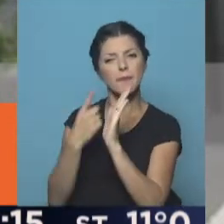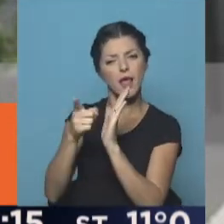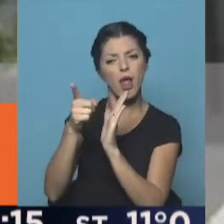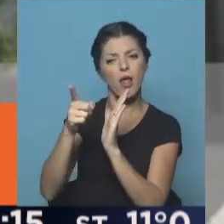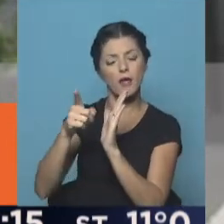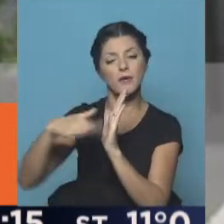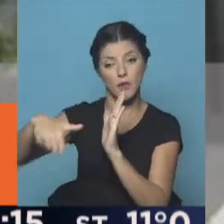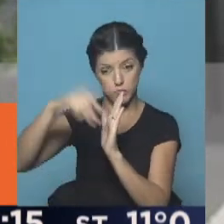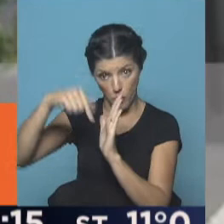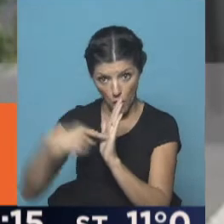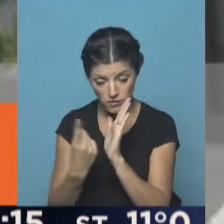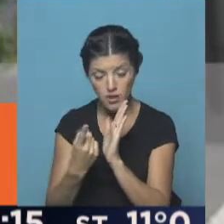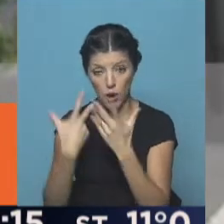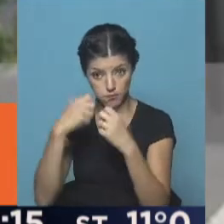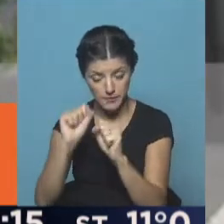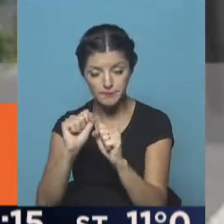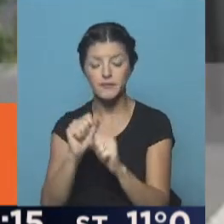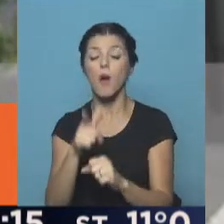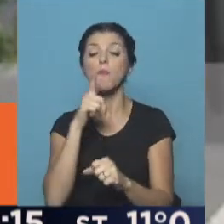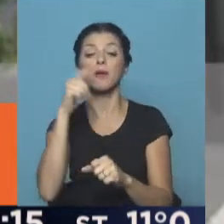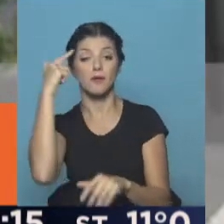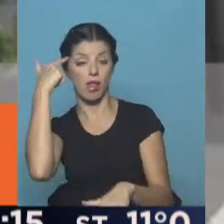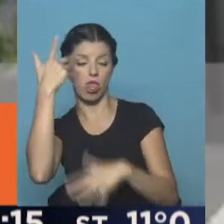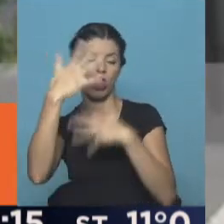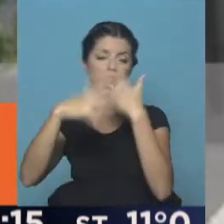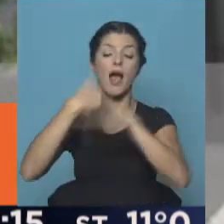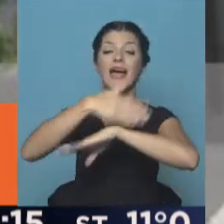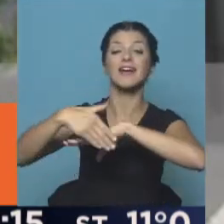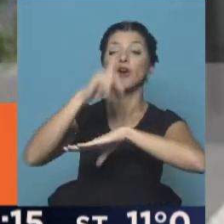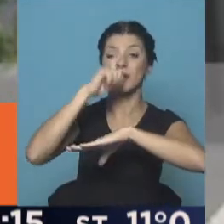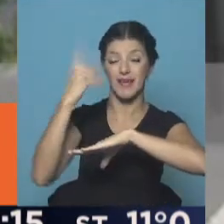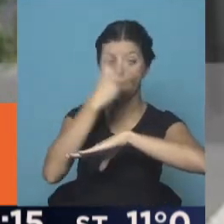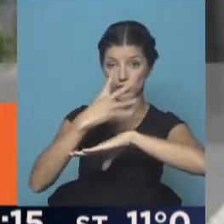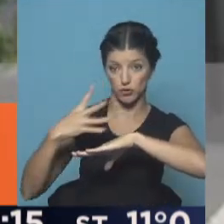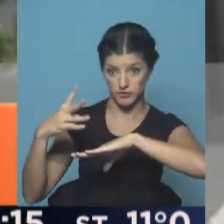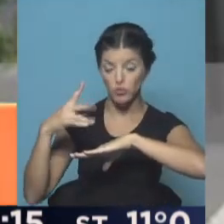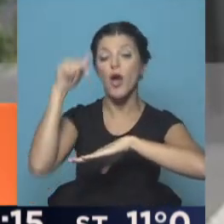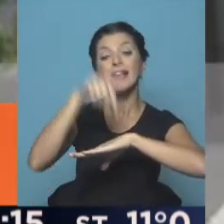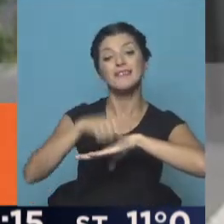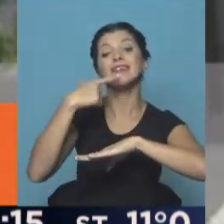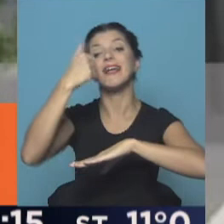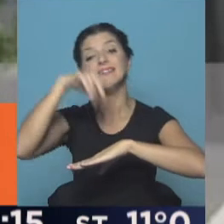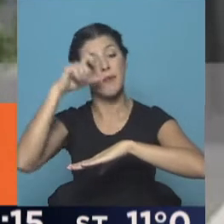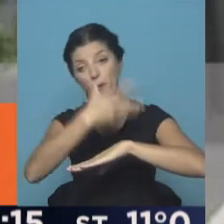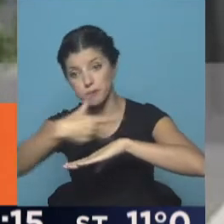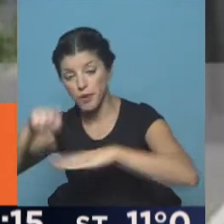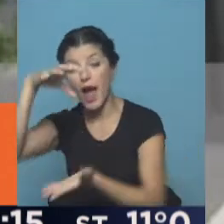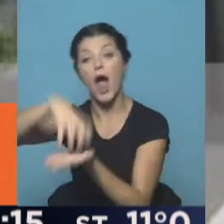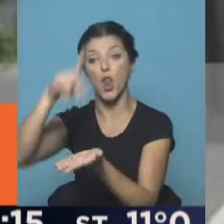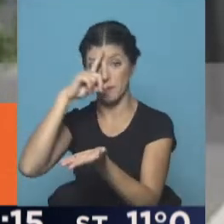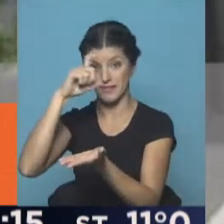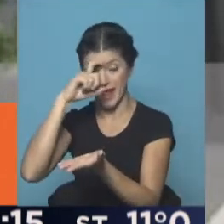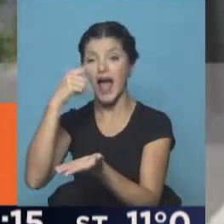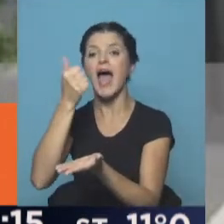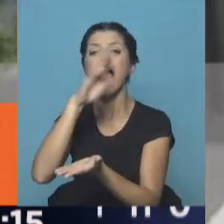Buenos Aires. Según fuentes policiales, Ducler perdió el conocimiento en Corrientes al 400 y fue trasladado por el SAME al Hospital Argerich, donde